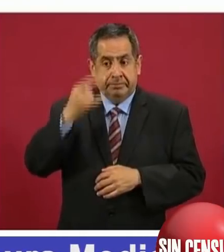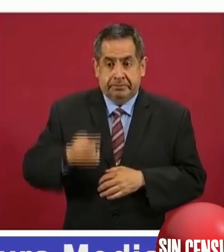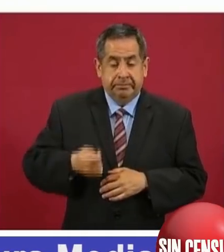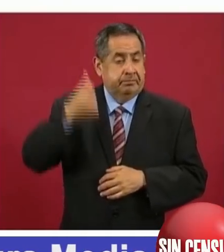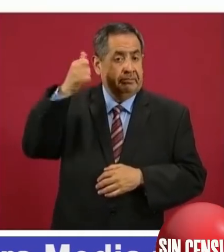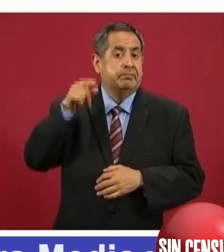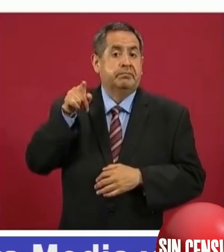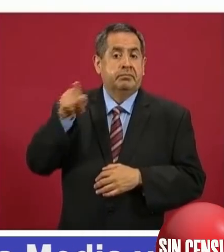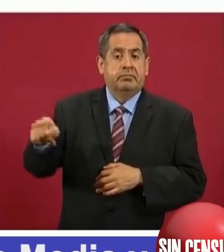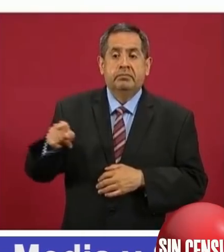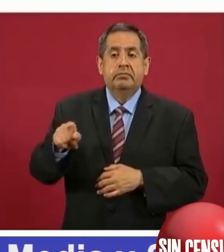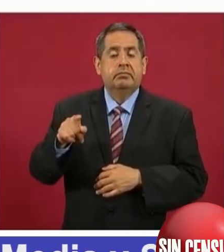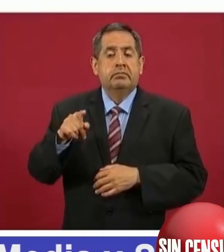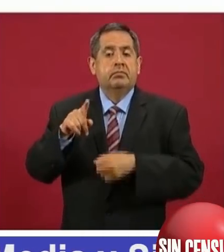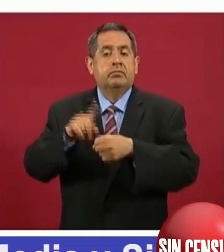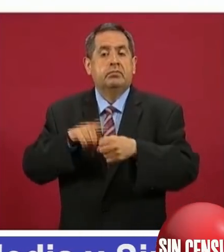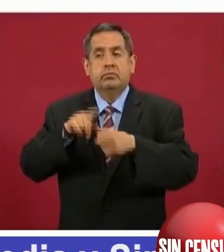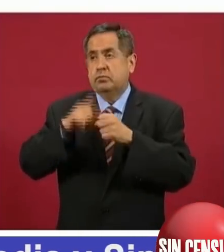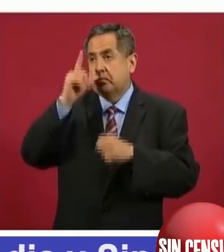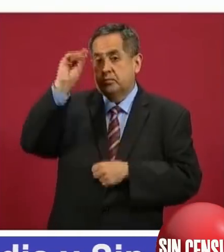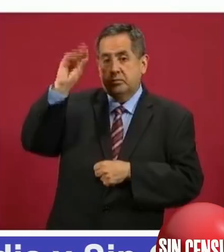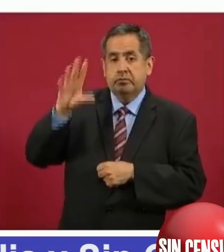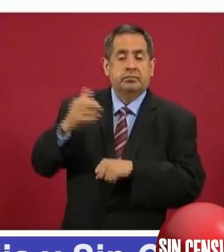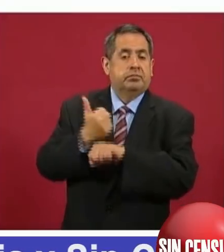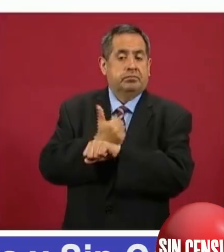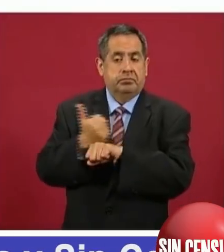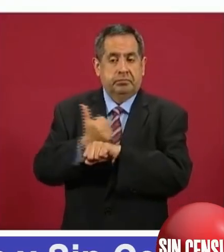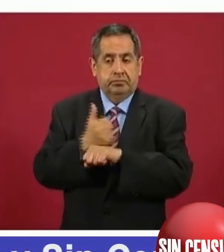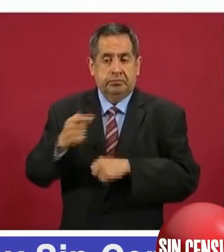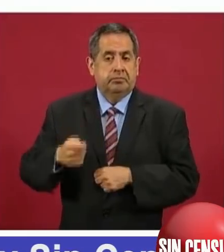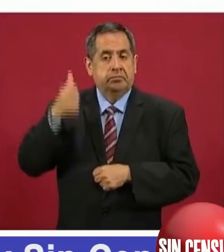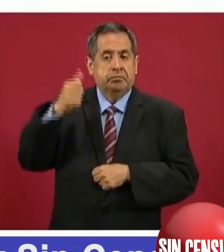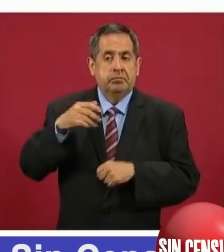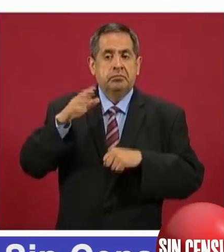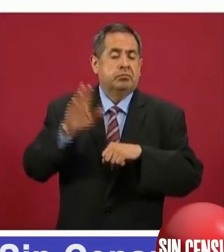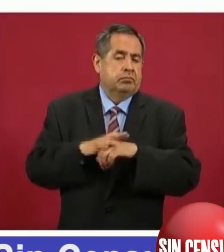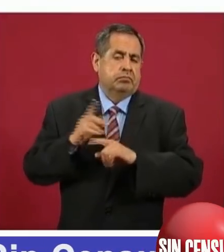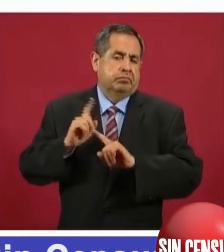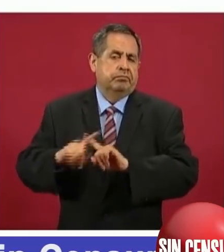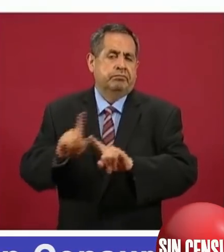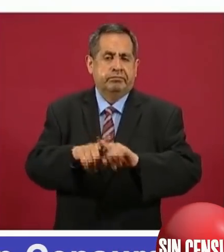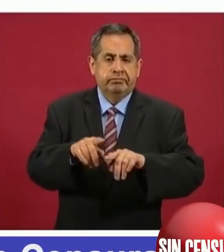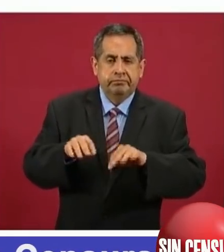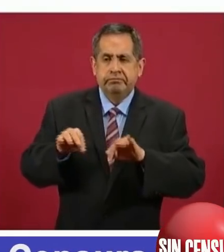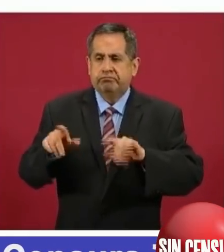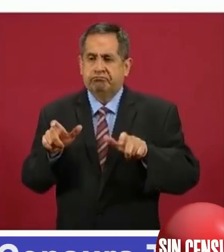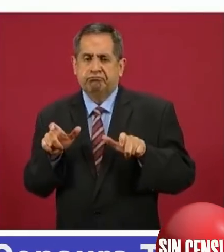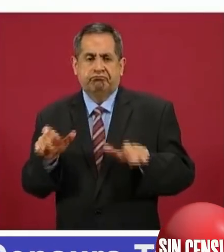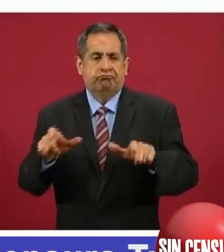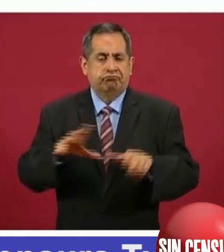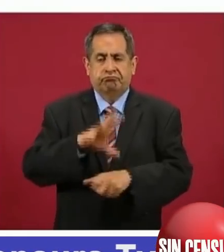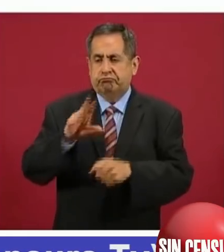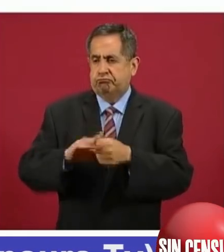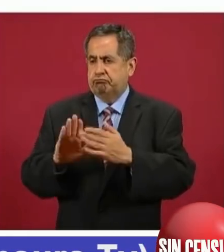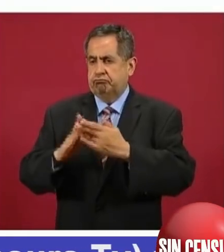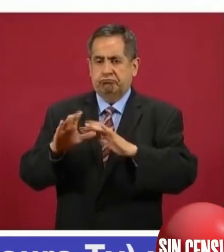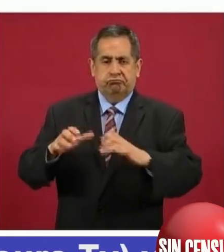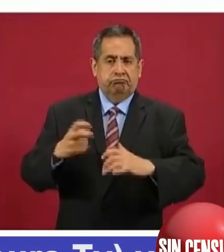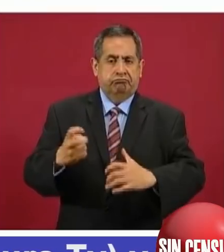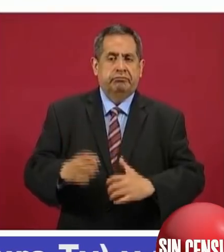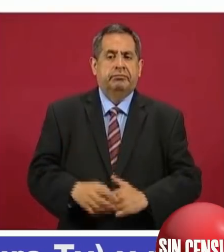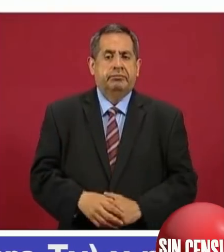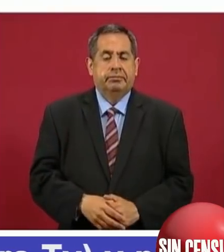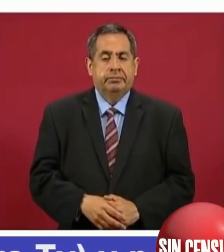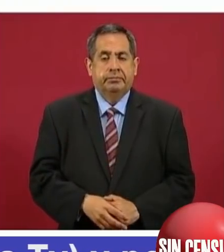al color amarillo del semáforo de riesgo COVID y esto tiene que ver con las distintas actividades de control a nivel comunitario. La